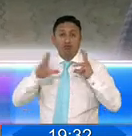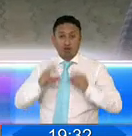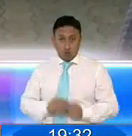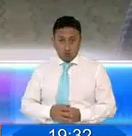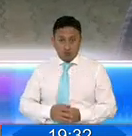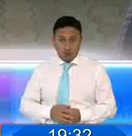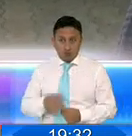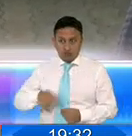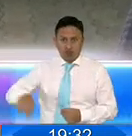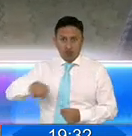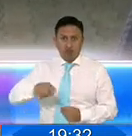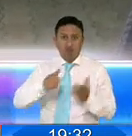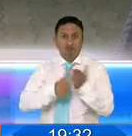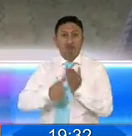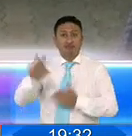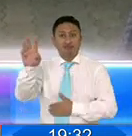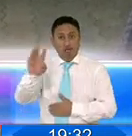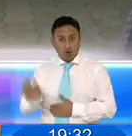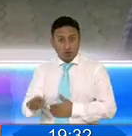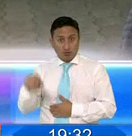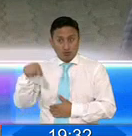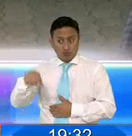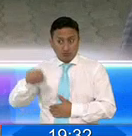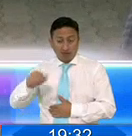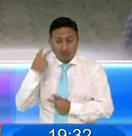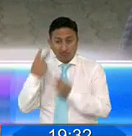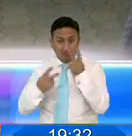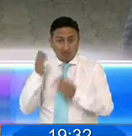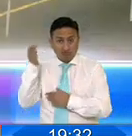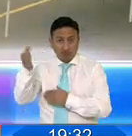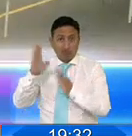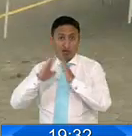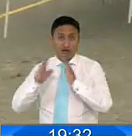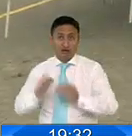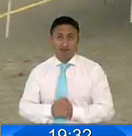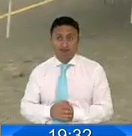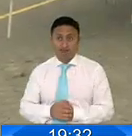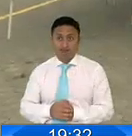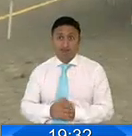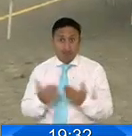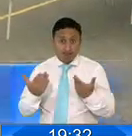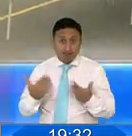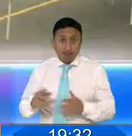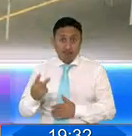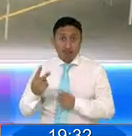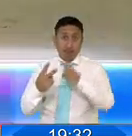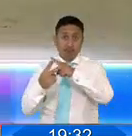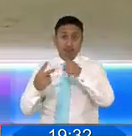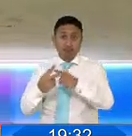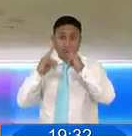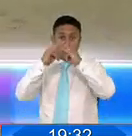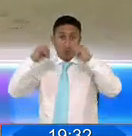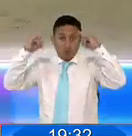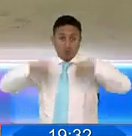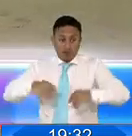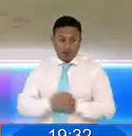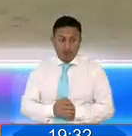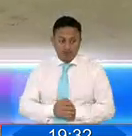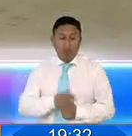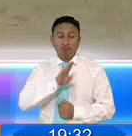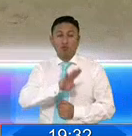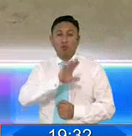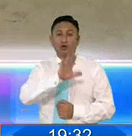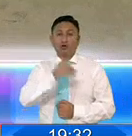el ministerio, para que ellos puedan hacer una visita domiciliaria. Luego de la implementación de estas dos carpas, en promedio se efectúan